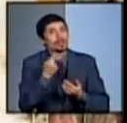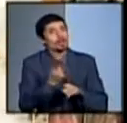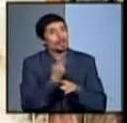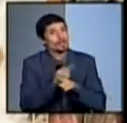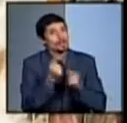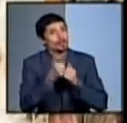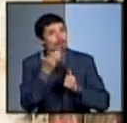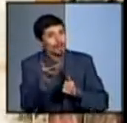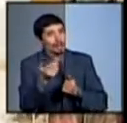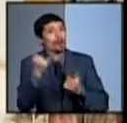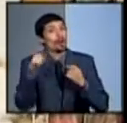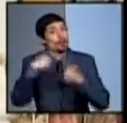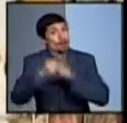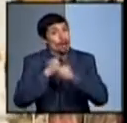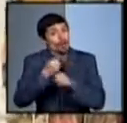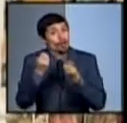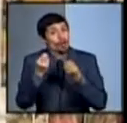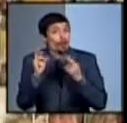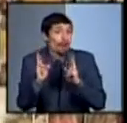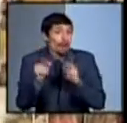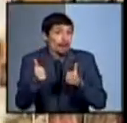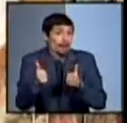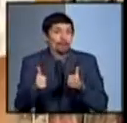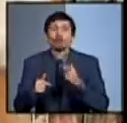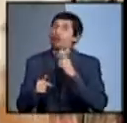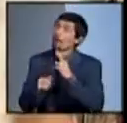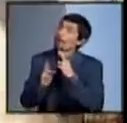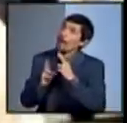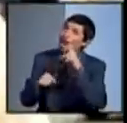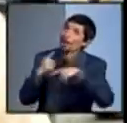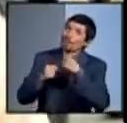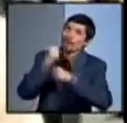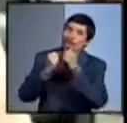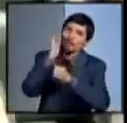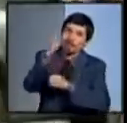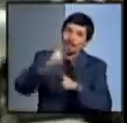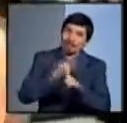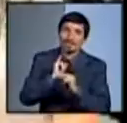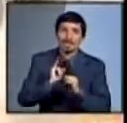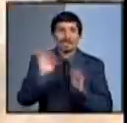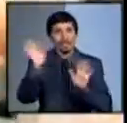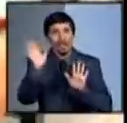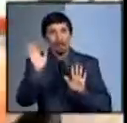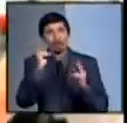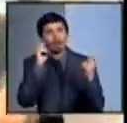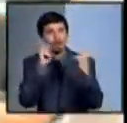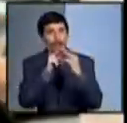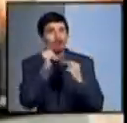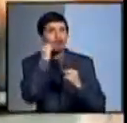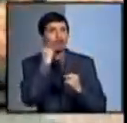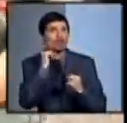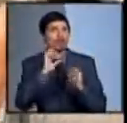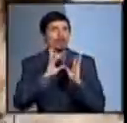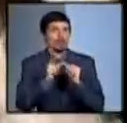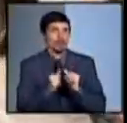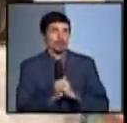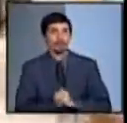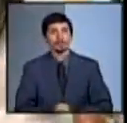Espero Igualmente. Que el otro año sea muy bueno y ojalá que te toque hacer otro viaje. Ojalá, en eso estamos. Gracias, cuídate. Cariño a tu familia. Gracias.